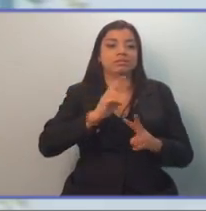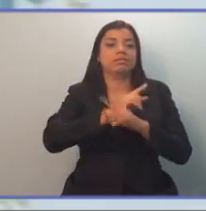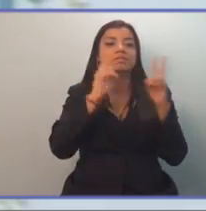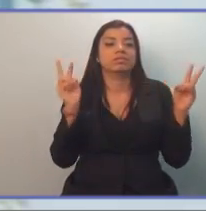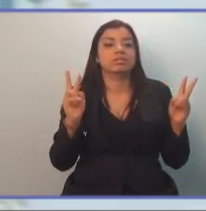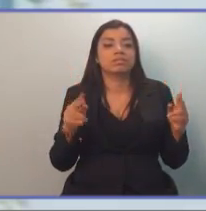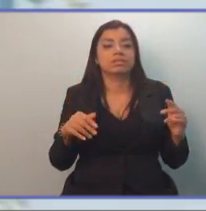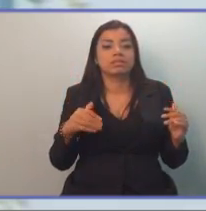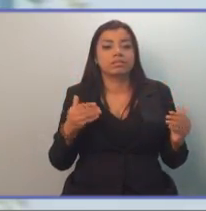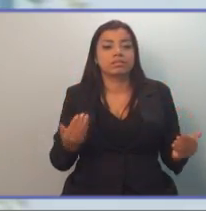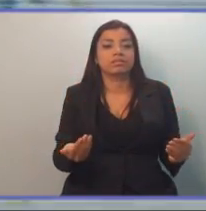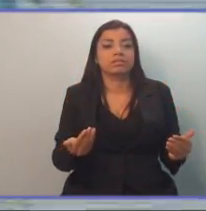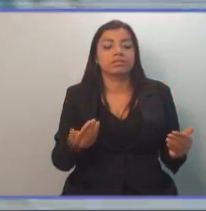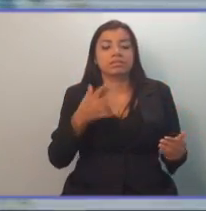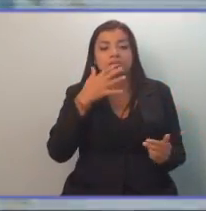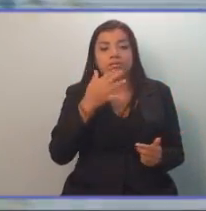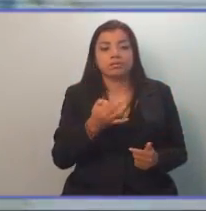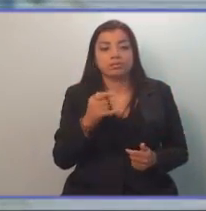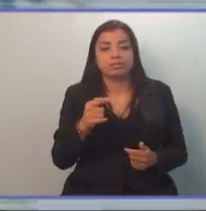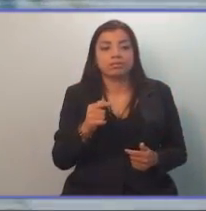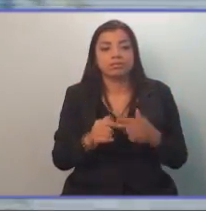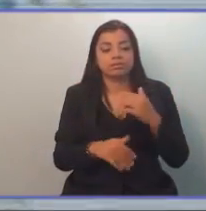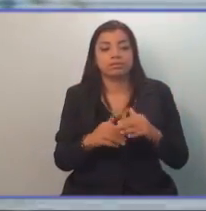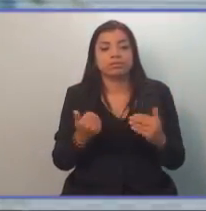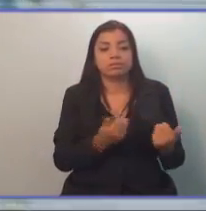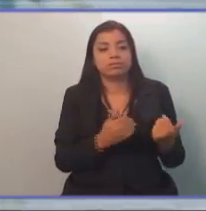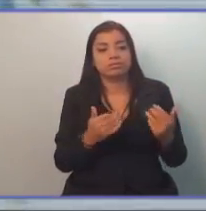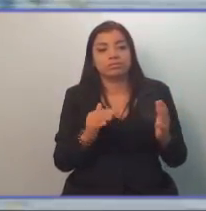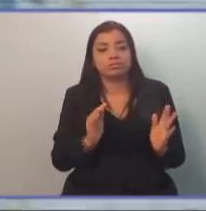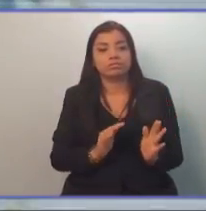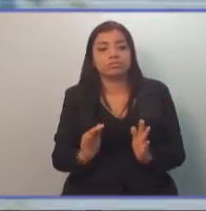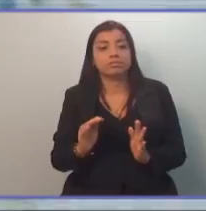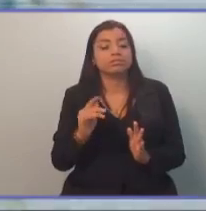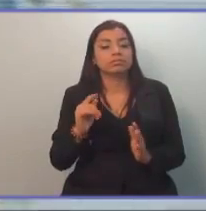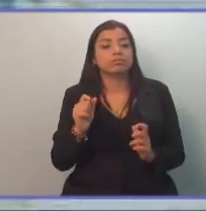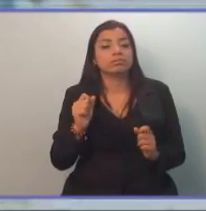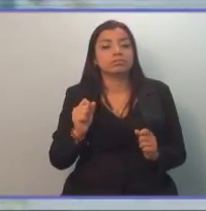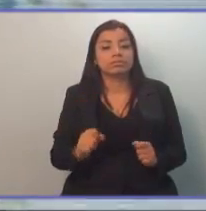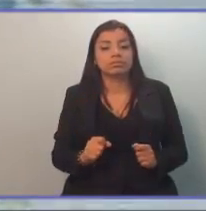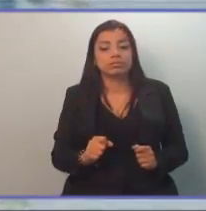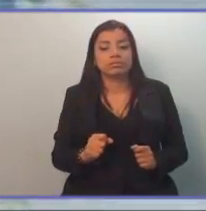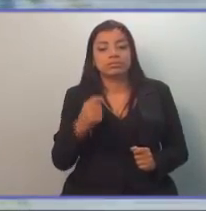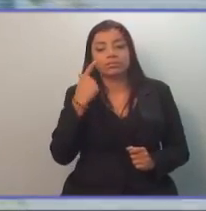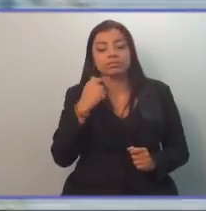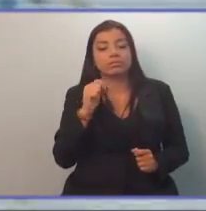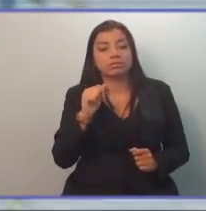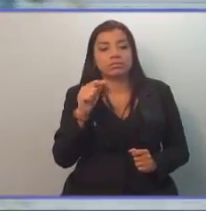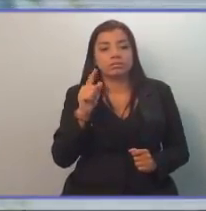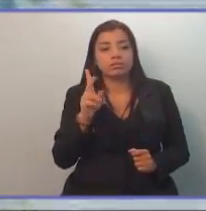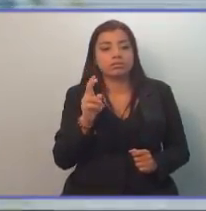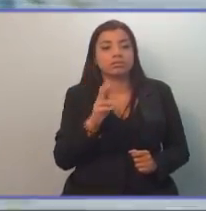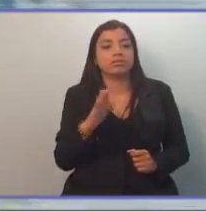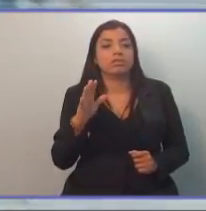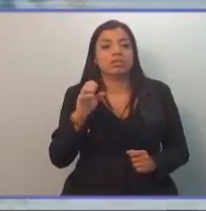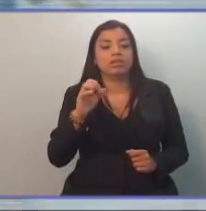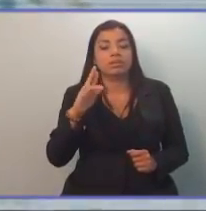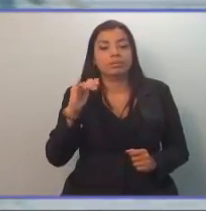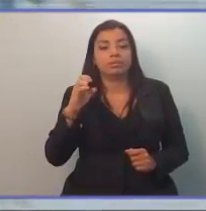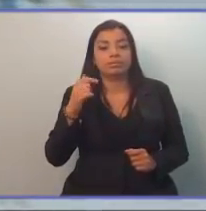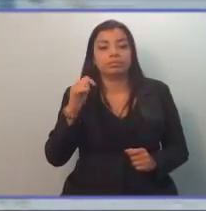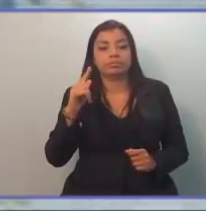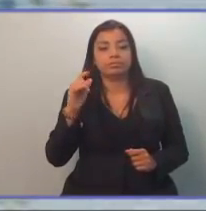porque es cierto que hay tribunales, por ejemplo, por citar un lugar en San Francisco